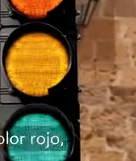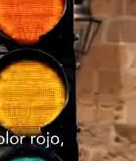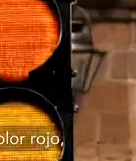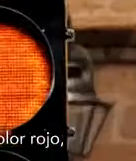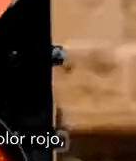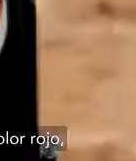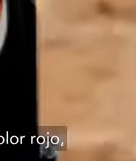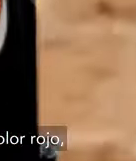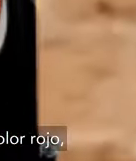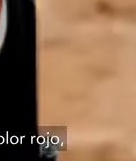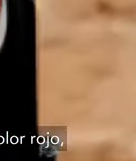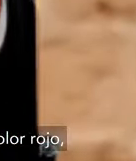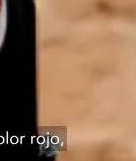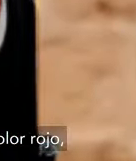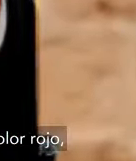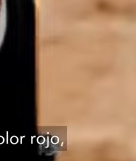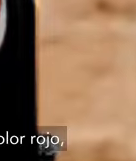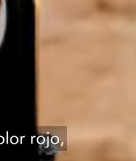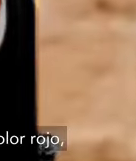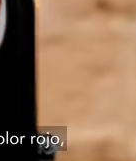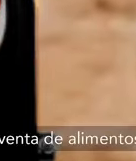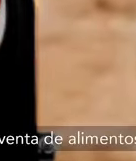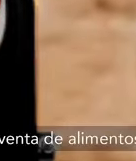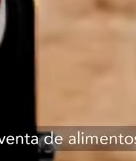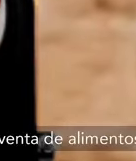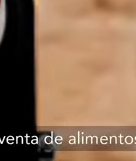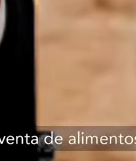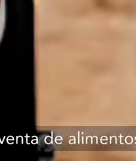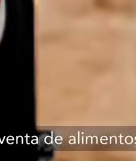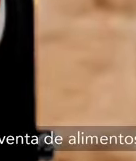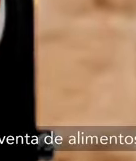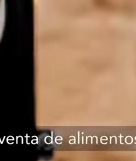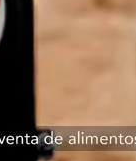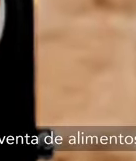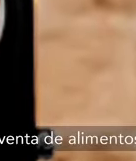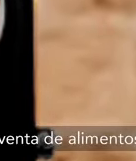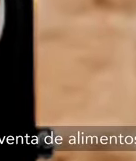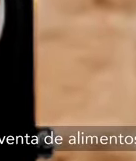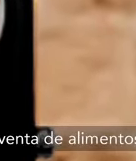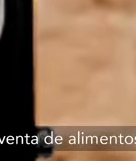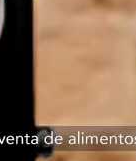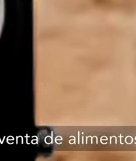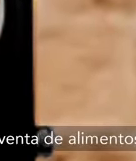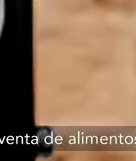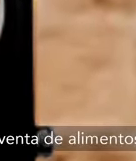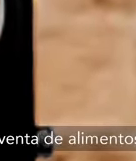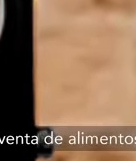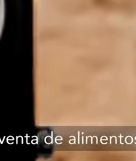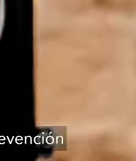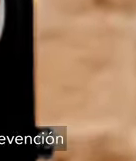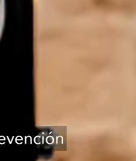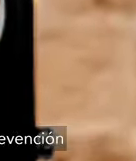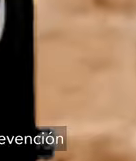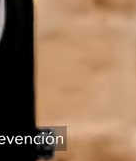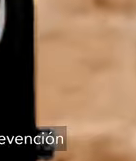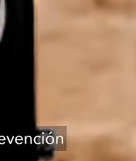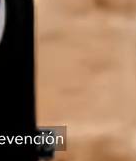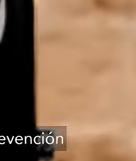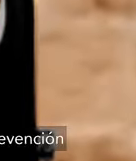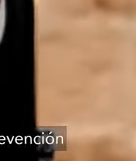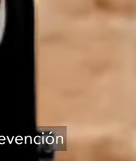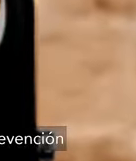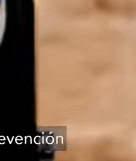etapa. Cuando el semáforo de tu estado esté en color rojo, solo las actividades esenciales como la producción y venta de alimentos pueden trabajar